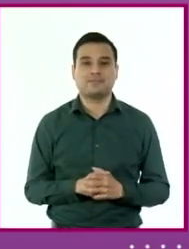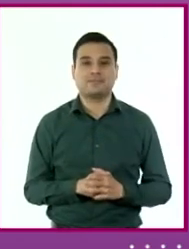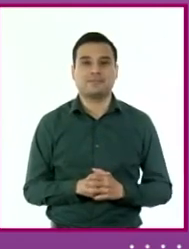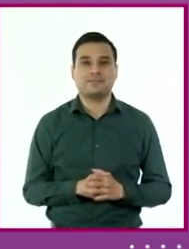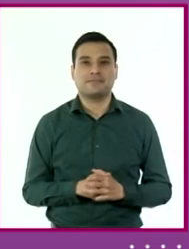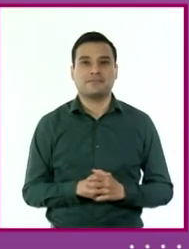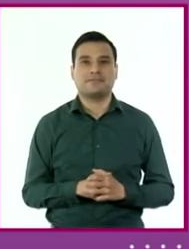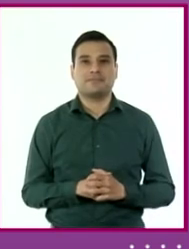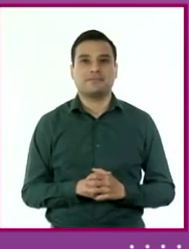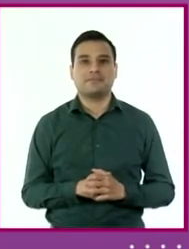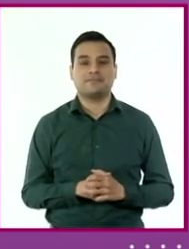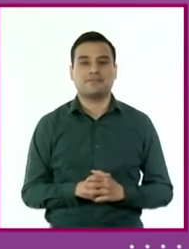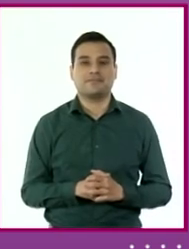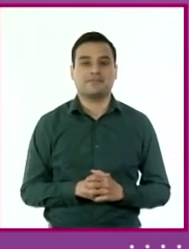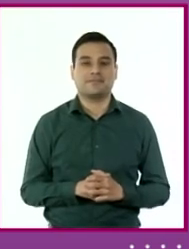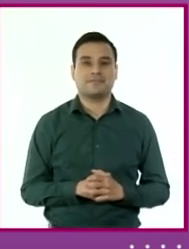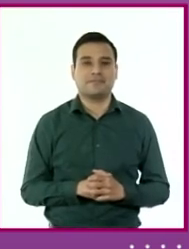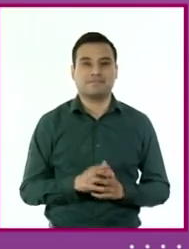June 25th, 2000.